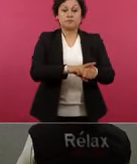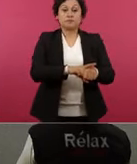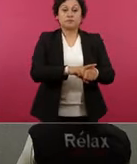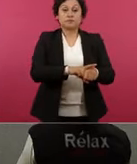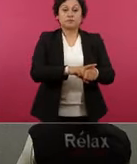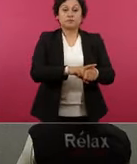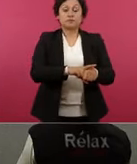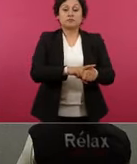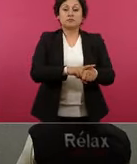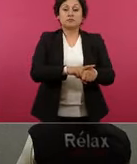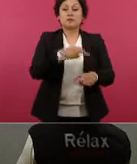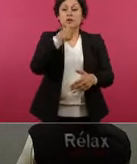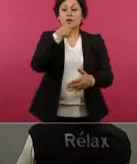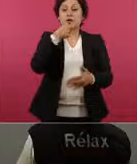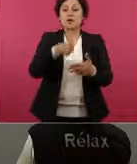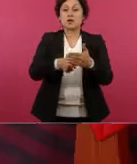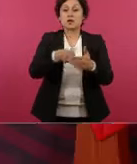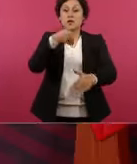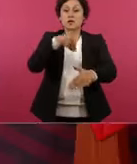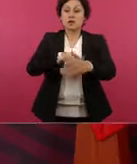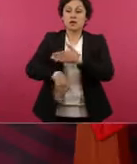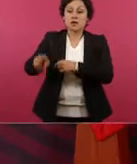por buzón judicial